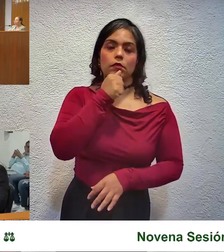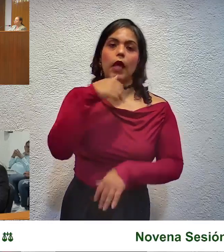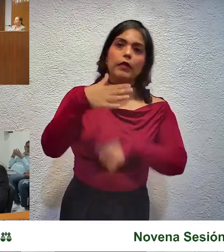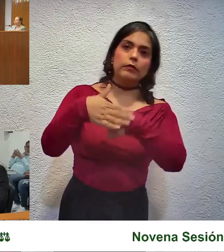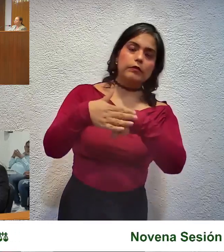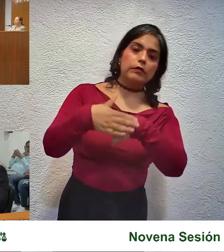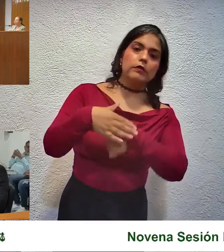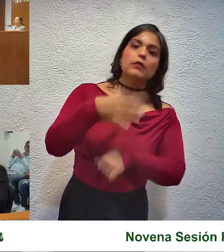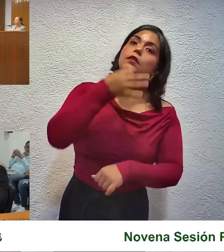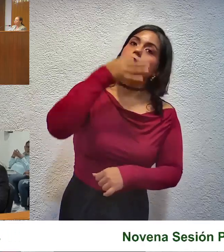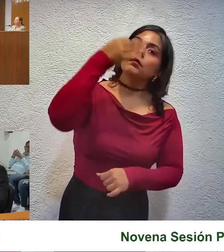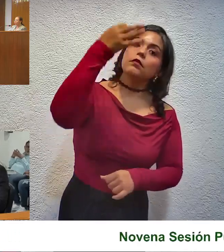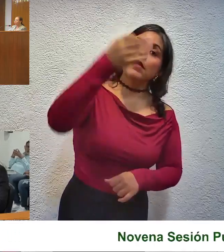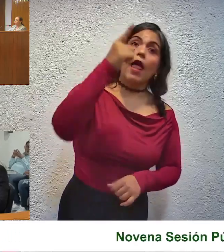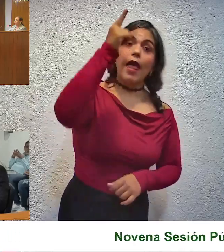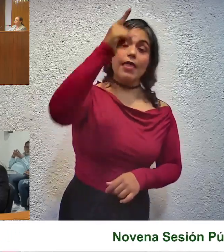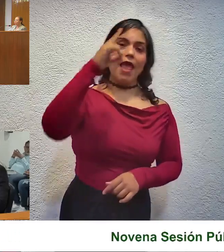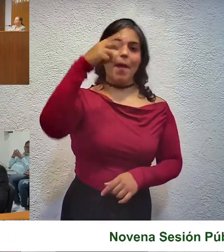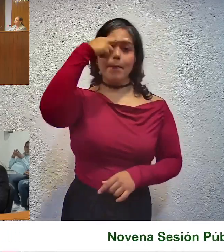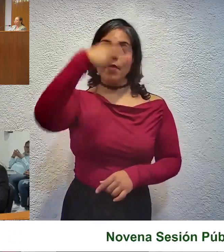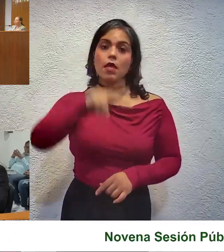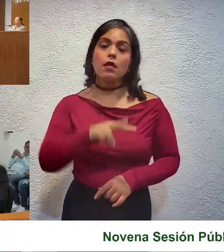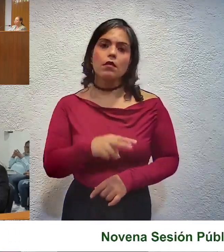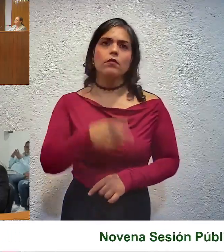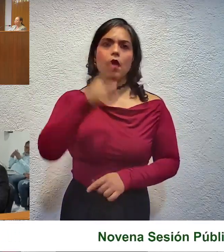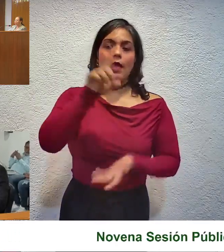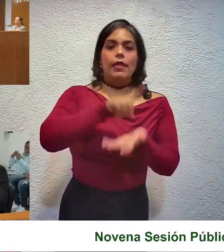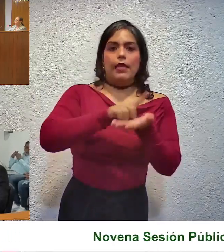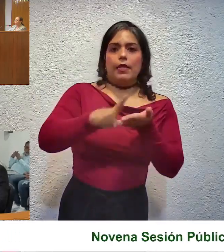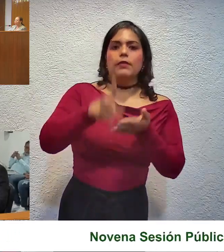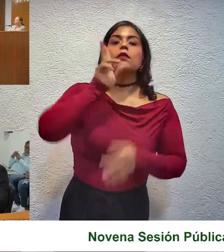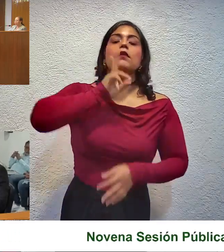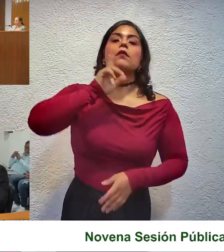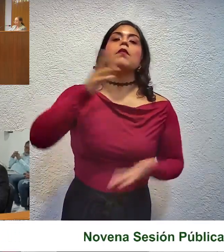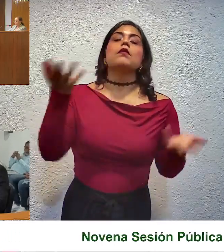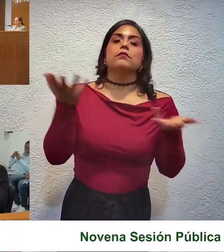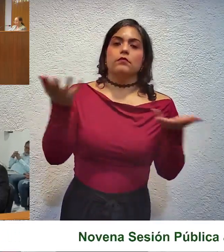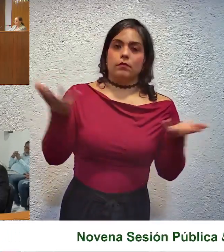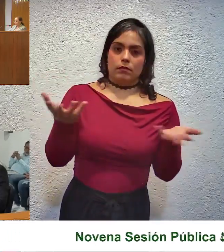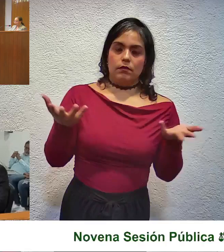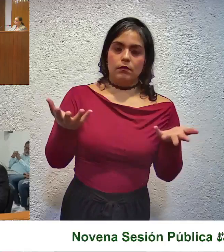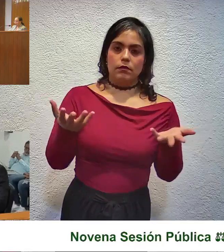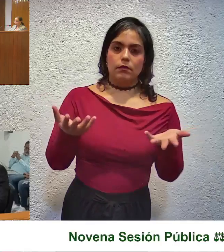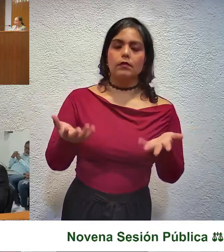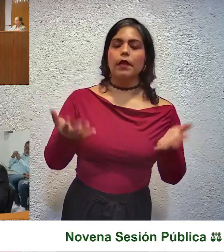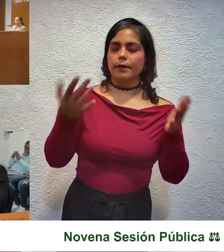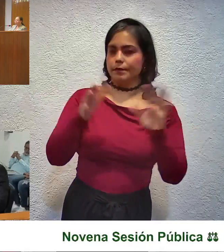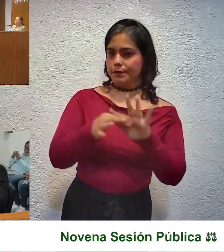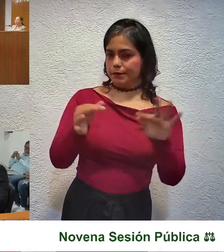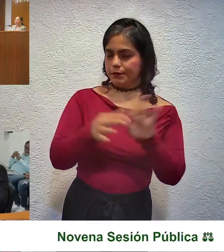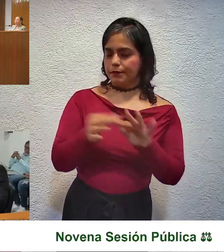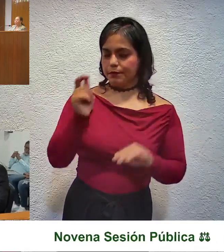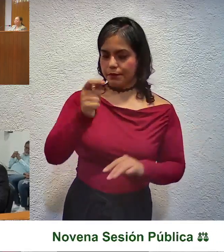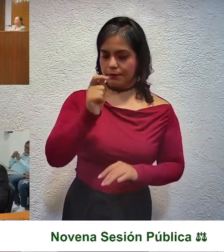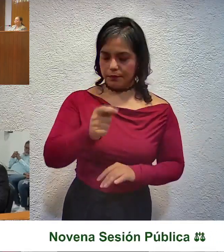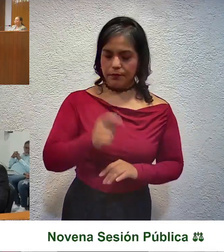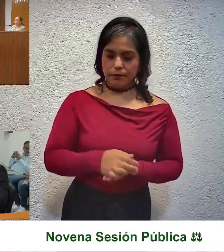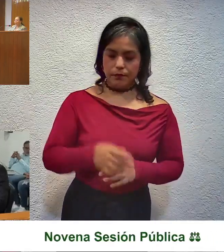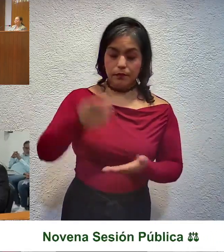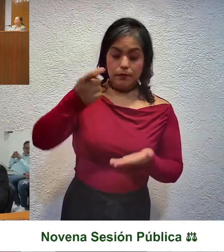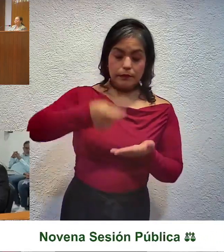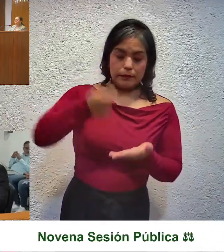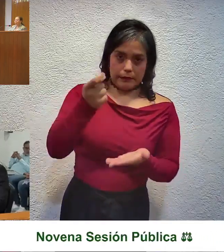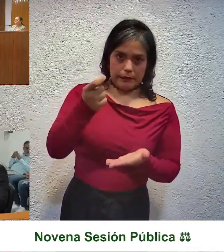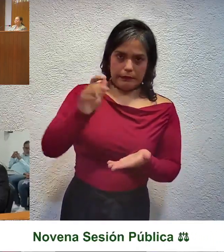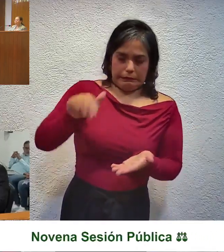Regional Ciudad de México para que determine lo que en derecho corresponda. Lo anterior por lo siguiente. En la sentencia incidental